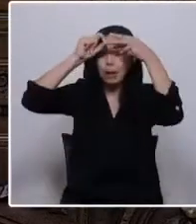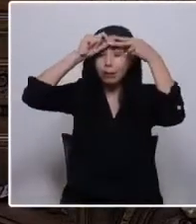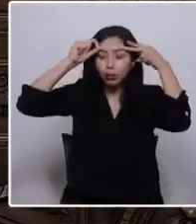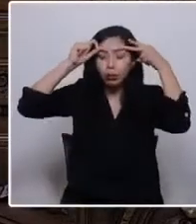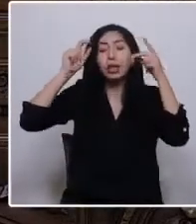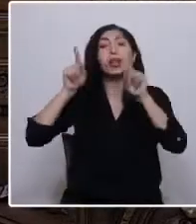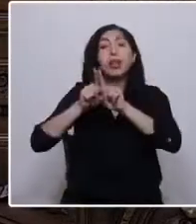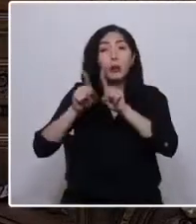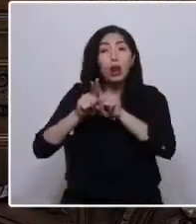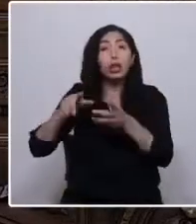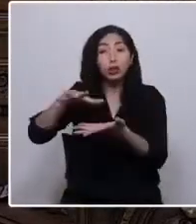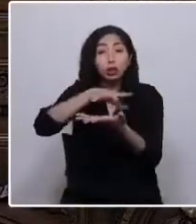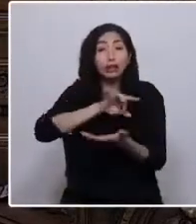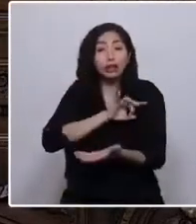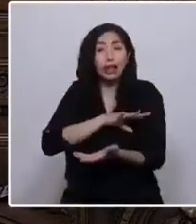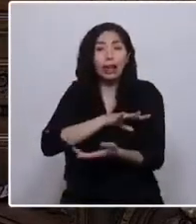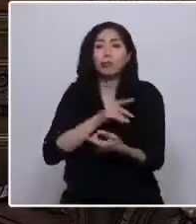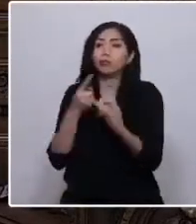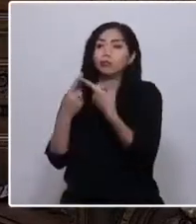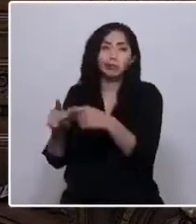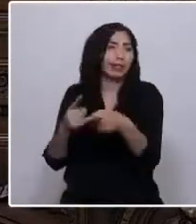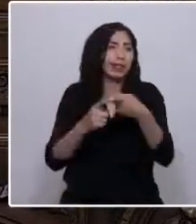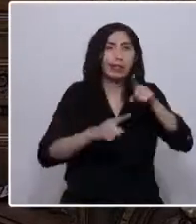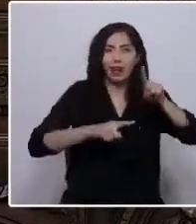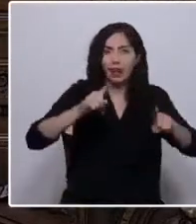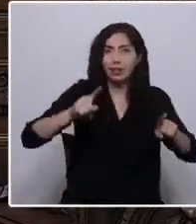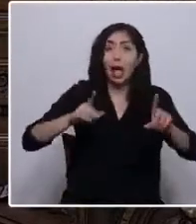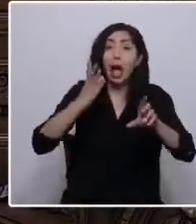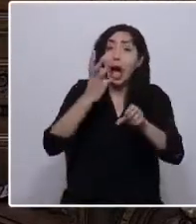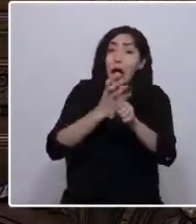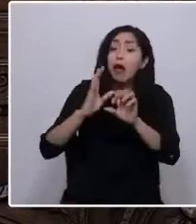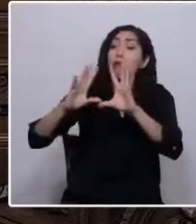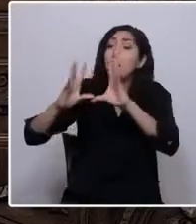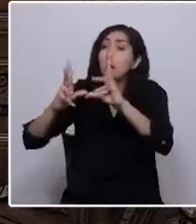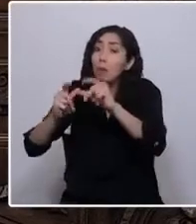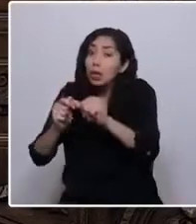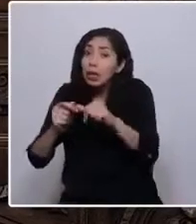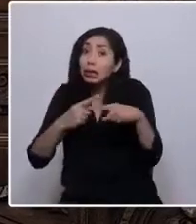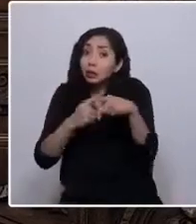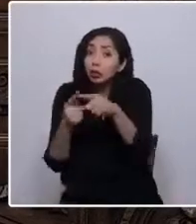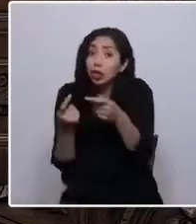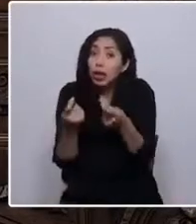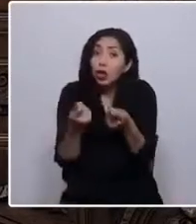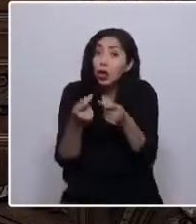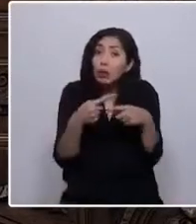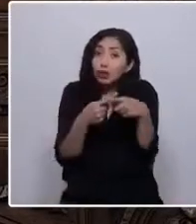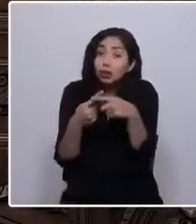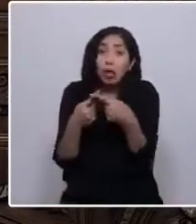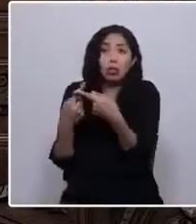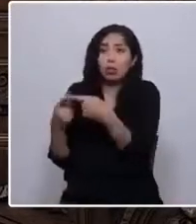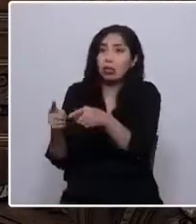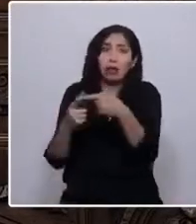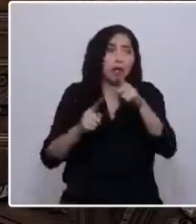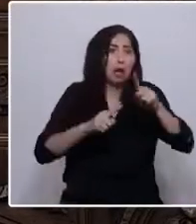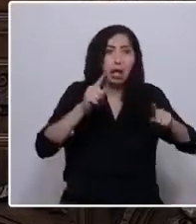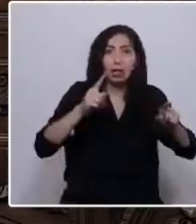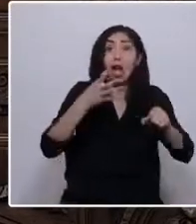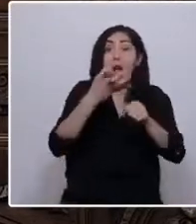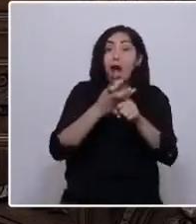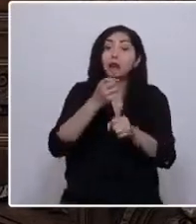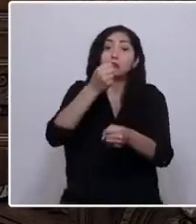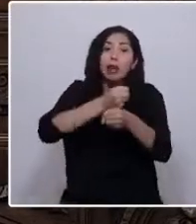es diversa, con familias de situación económica y social distinta, con agricultores, emprendedores de